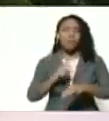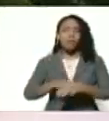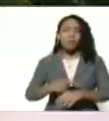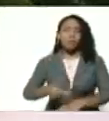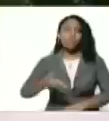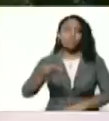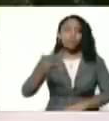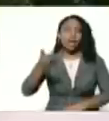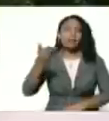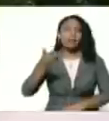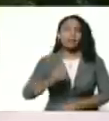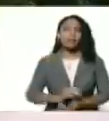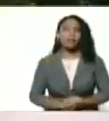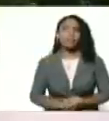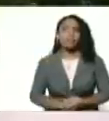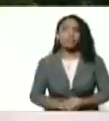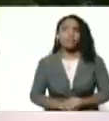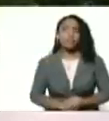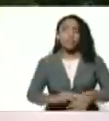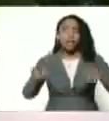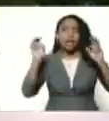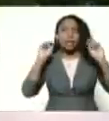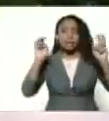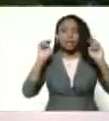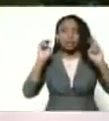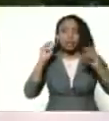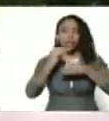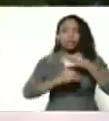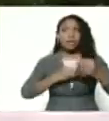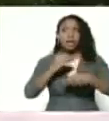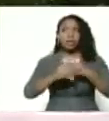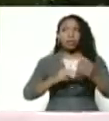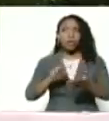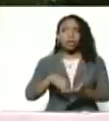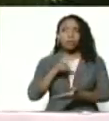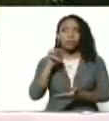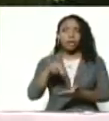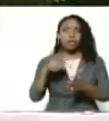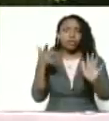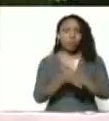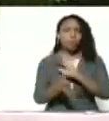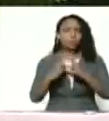importante en el marco de la que es la coyuntura nacional, pero sobre todo